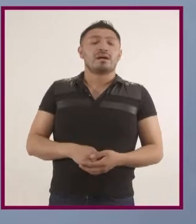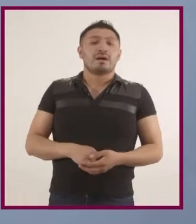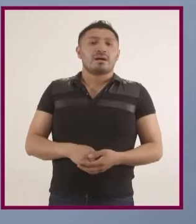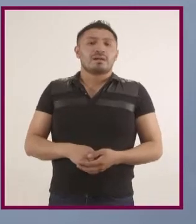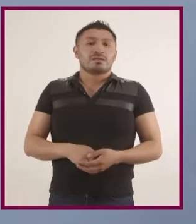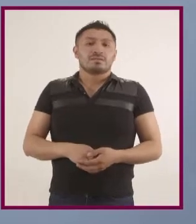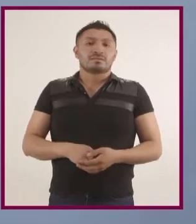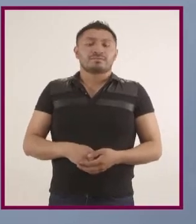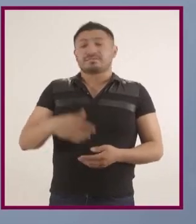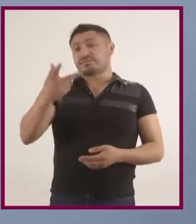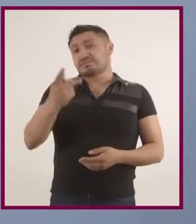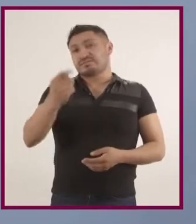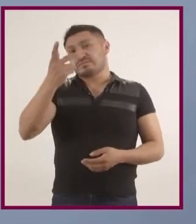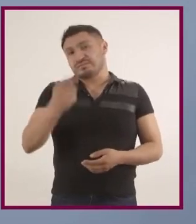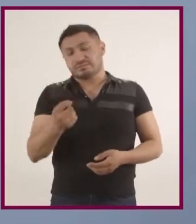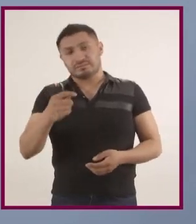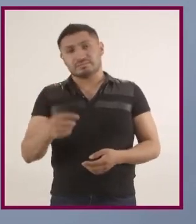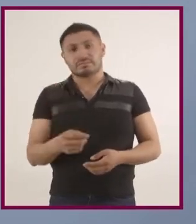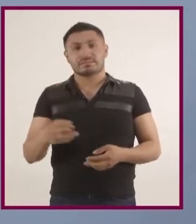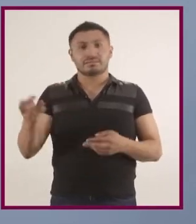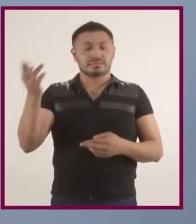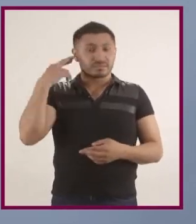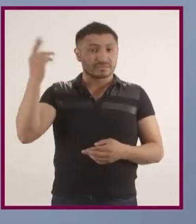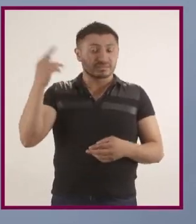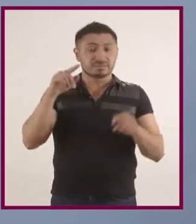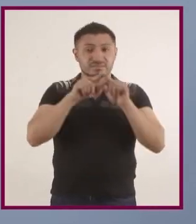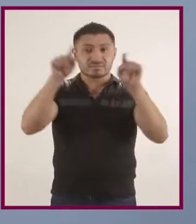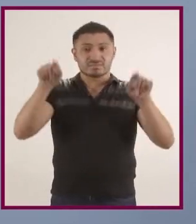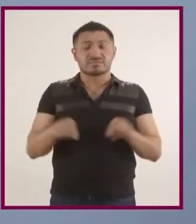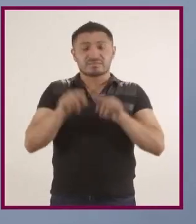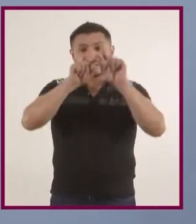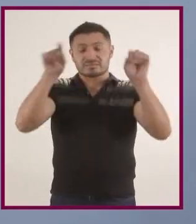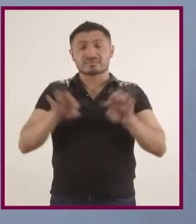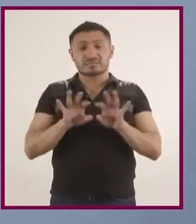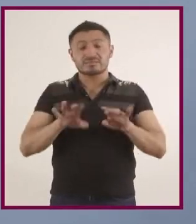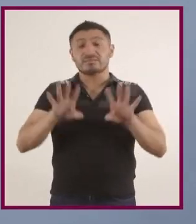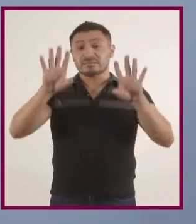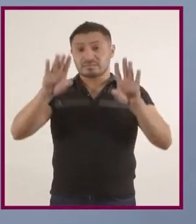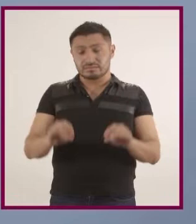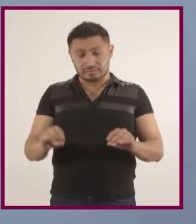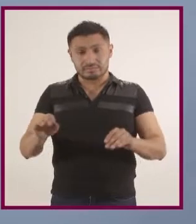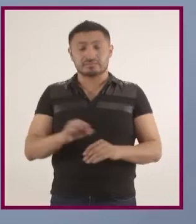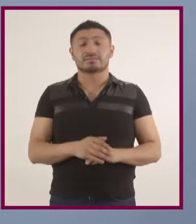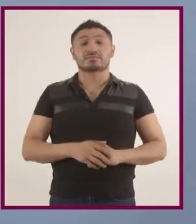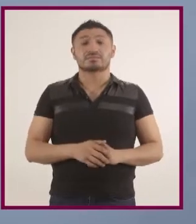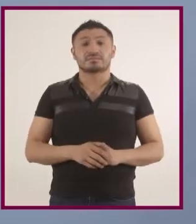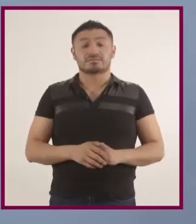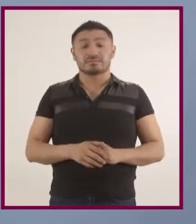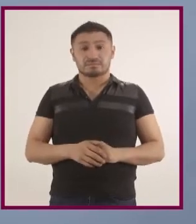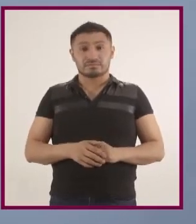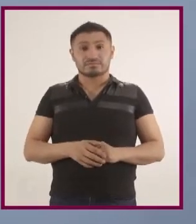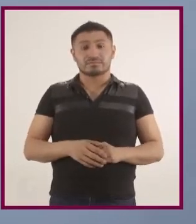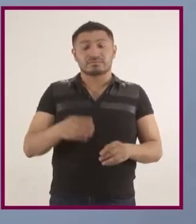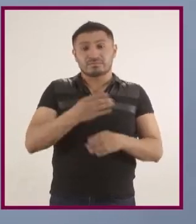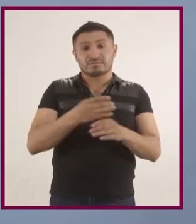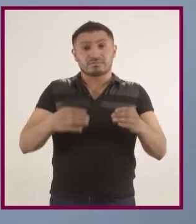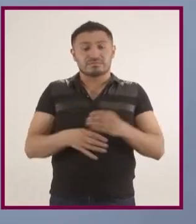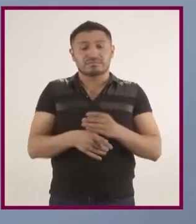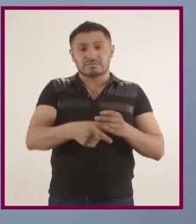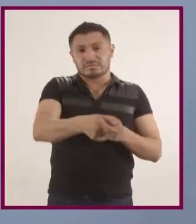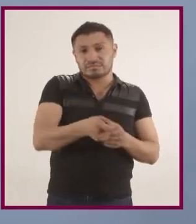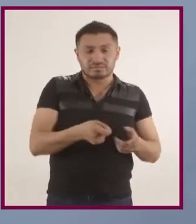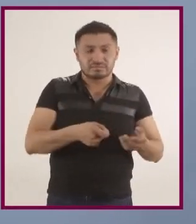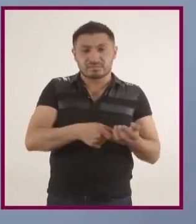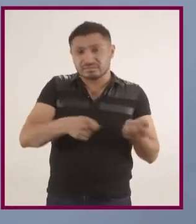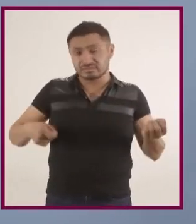equipos electrónicos como televisión audio y computadoras desenchufar todo lo posible ya que aunque apagados siguen